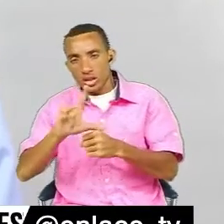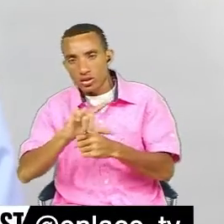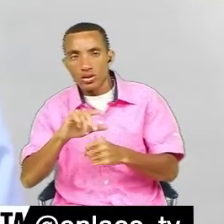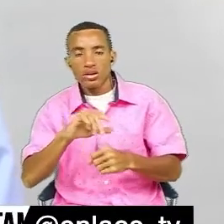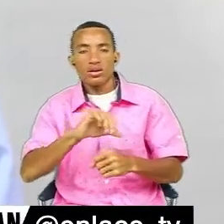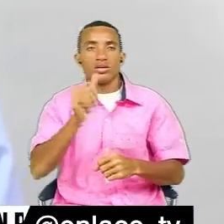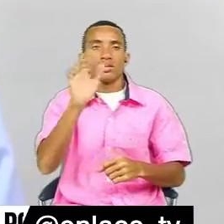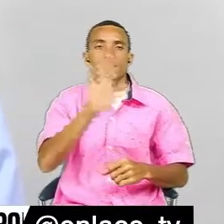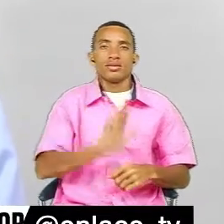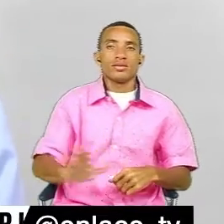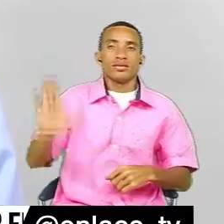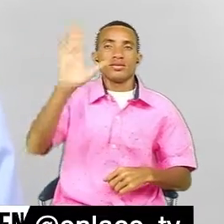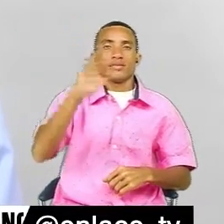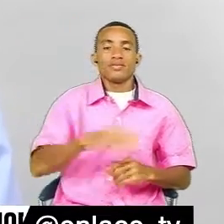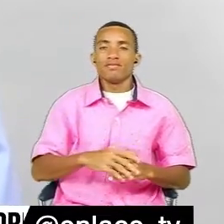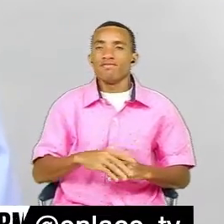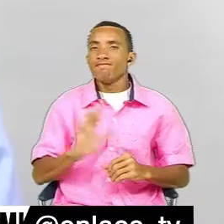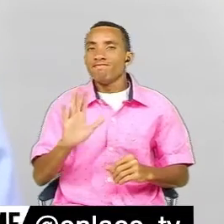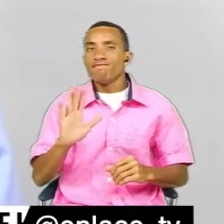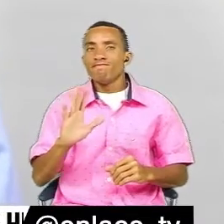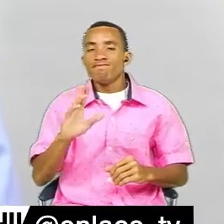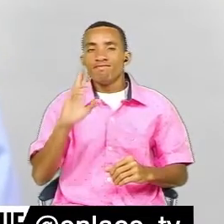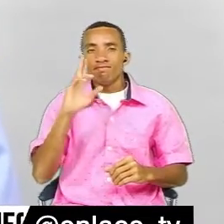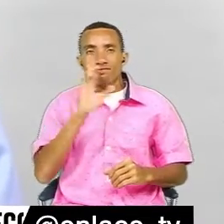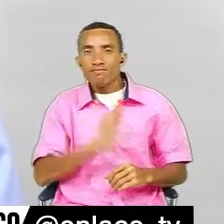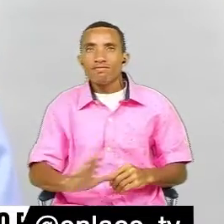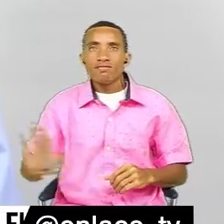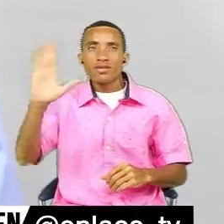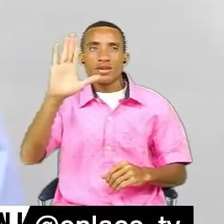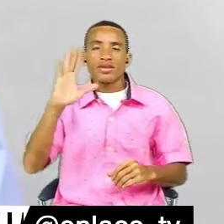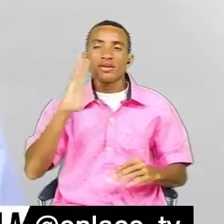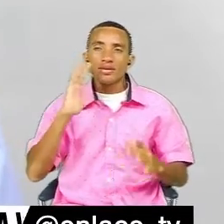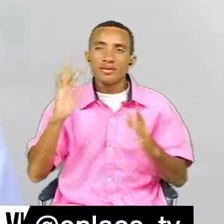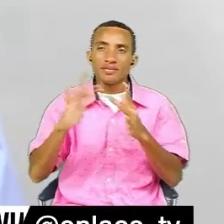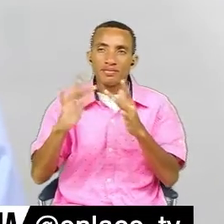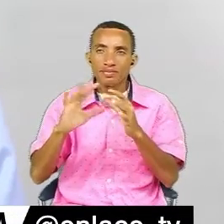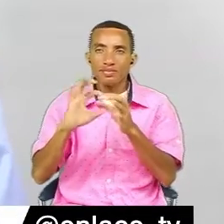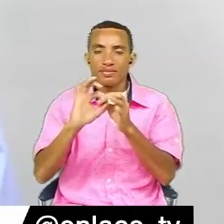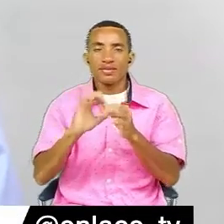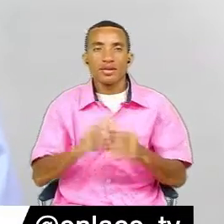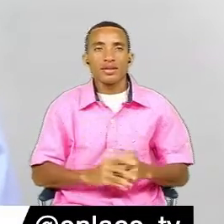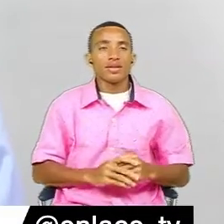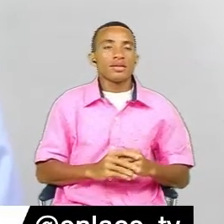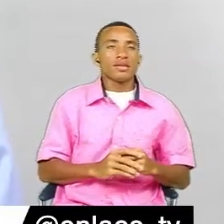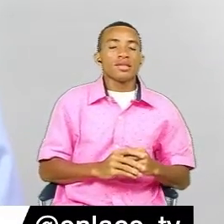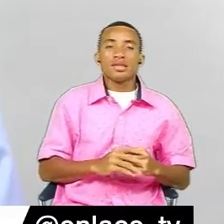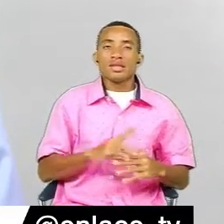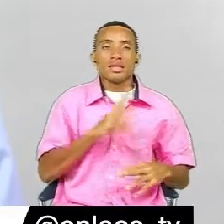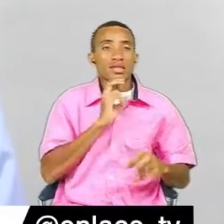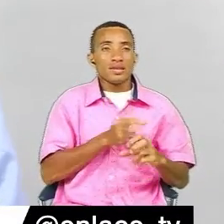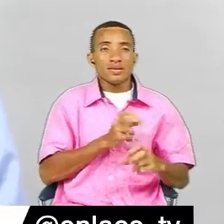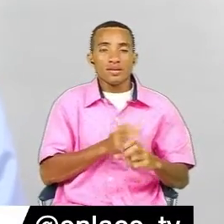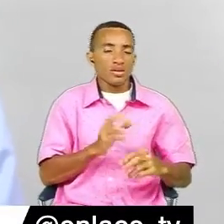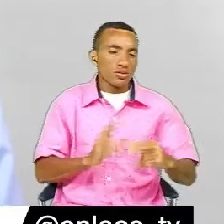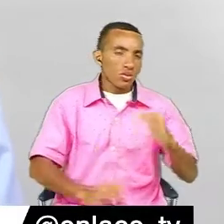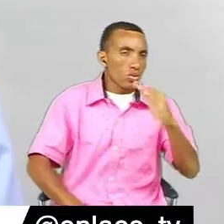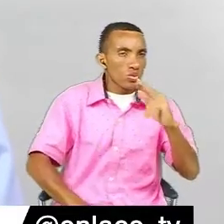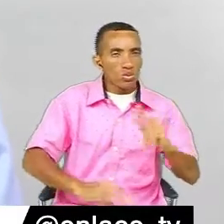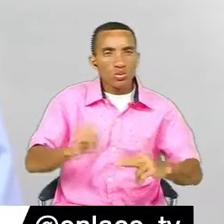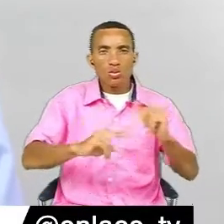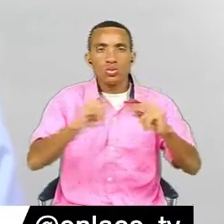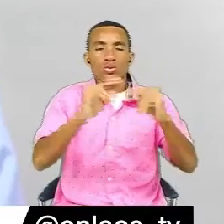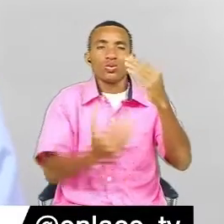un acercamiento a nivel nacional, pero la única solución que hay en este momento es la construcción de una nueva cárcel. No hay, es que no hay más hacerlo.